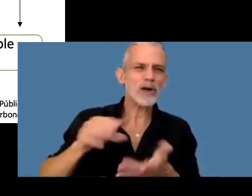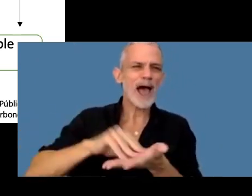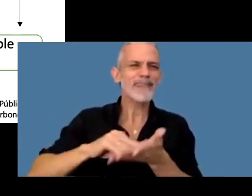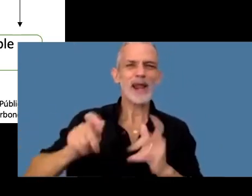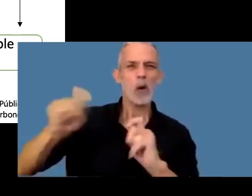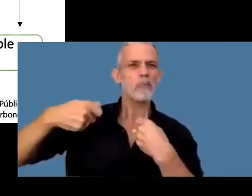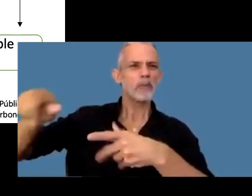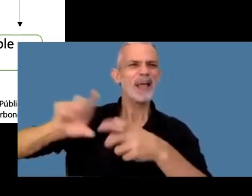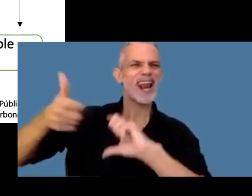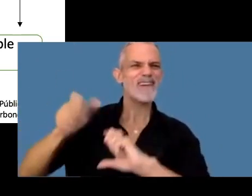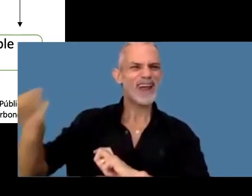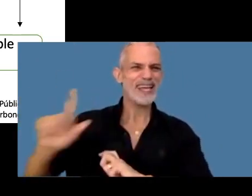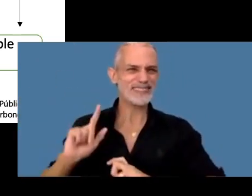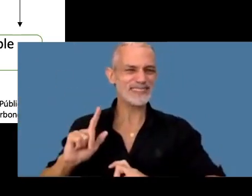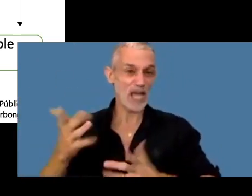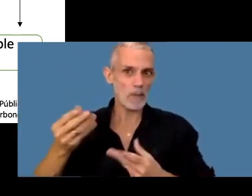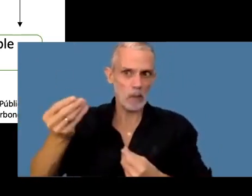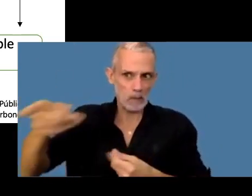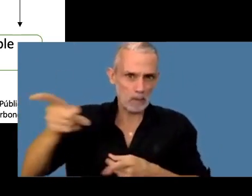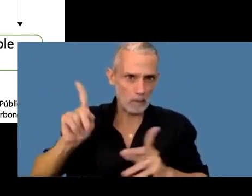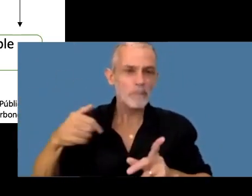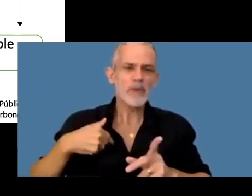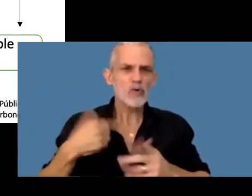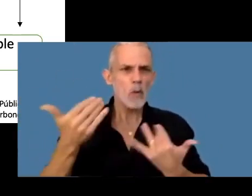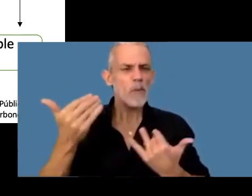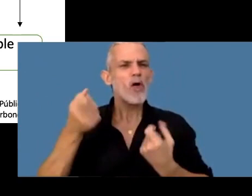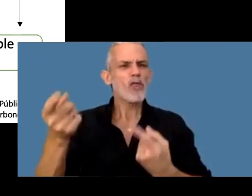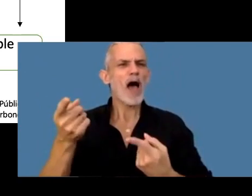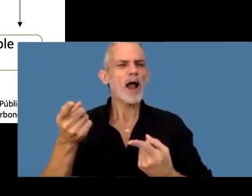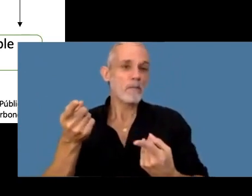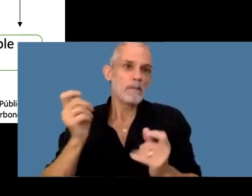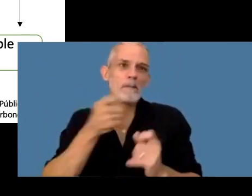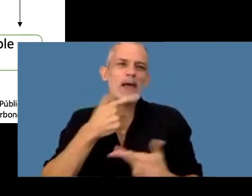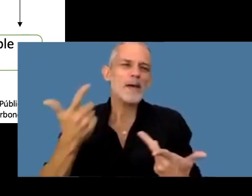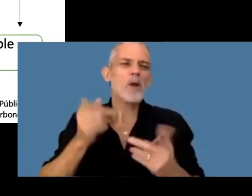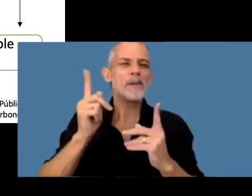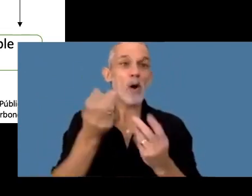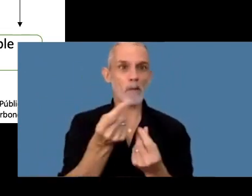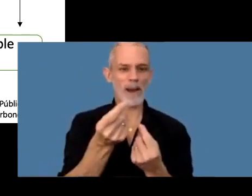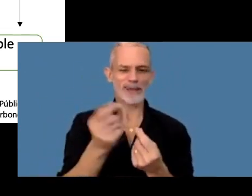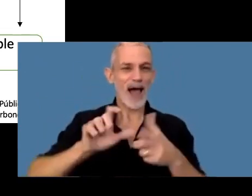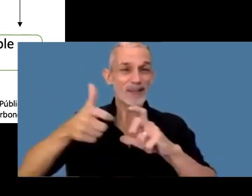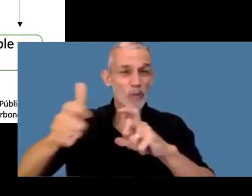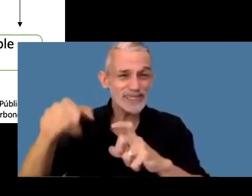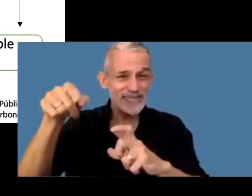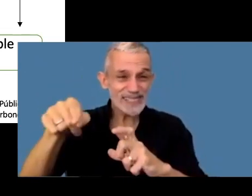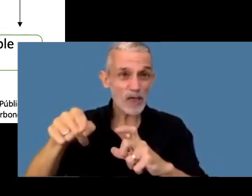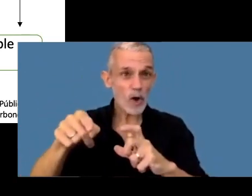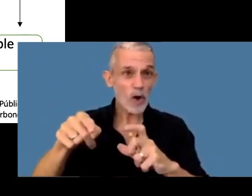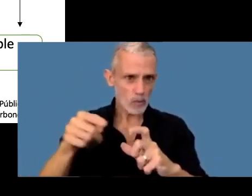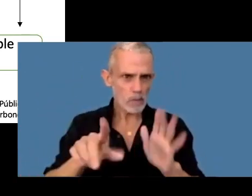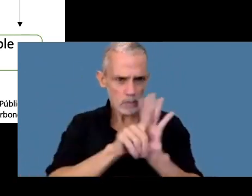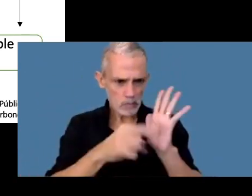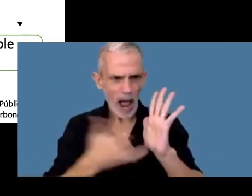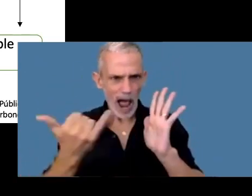estos bienes, porque yo podría habilitar o usar un costo computable actualizado, permitido por la norma,